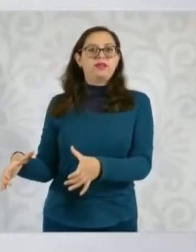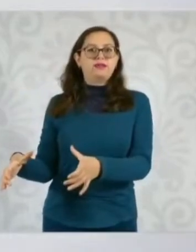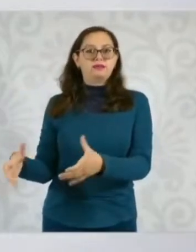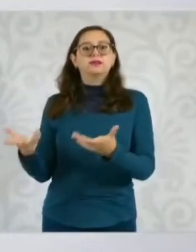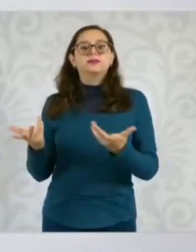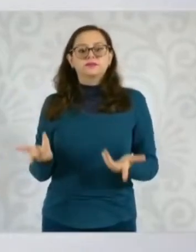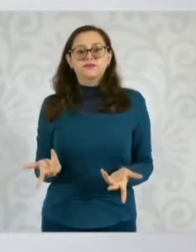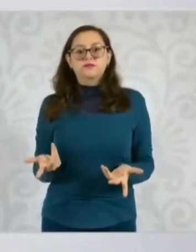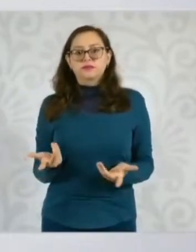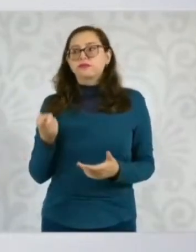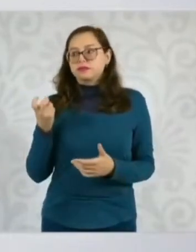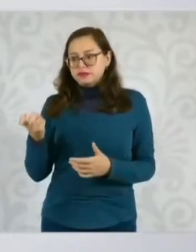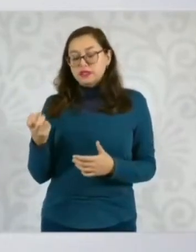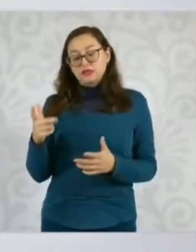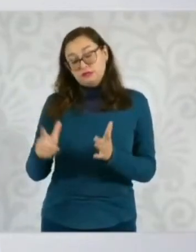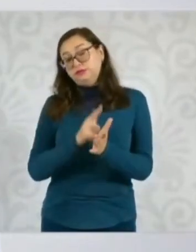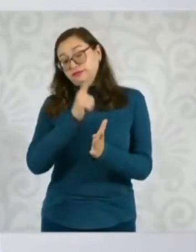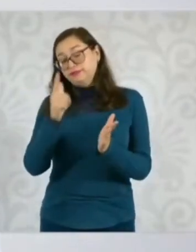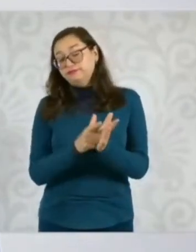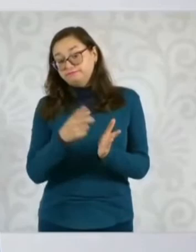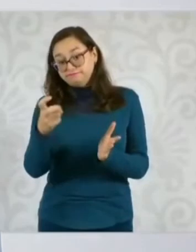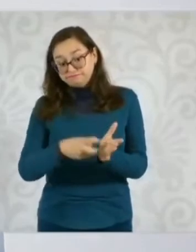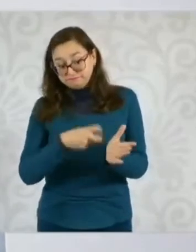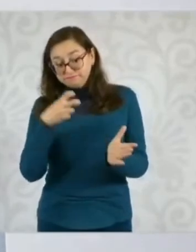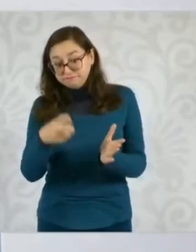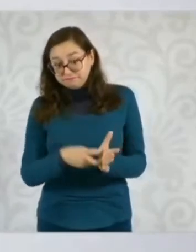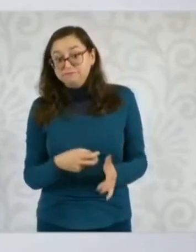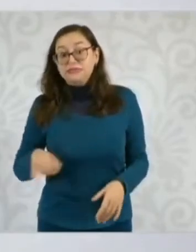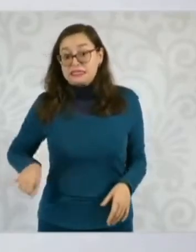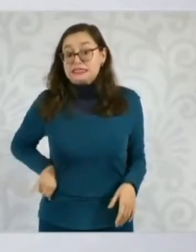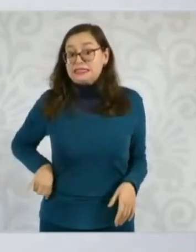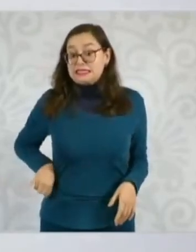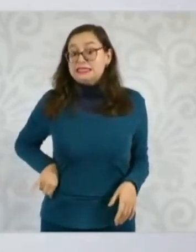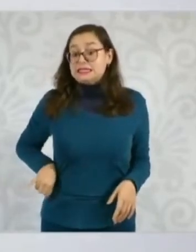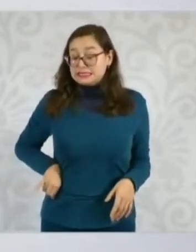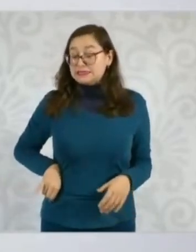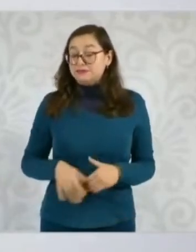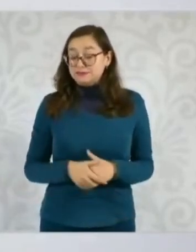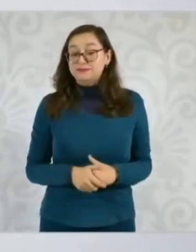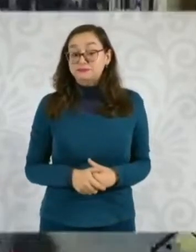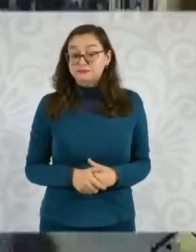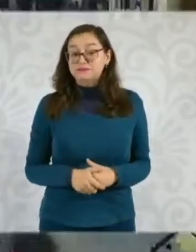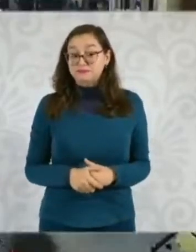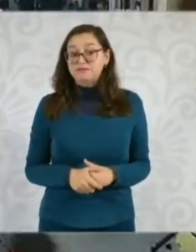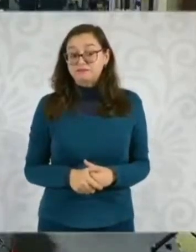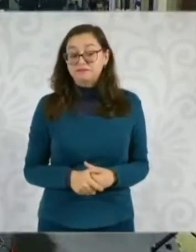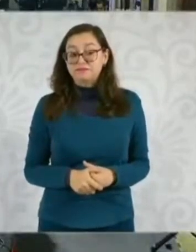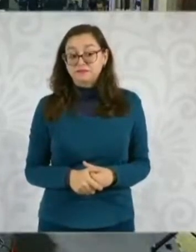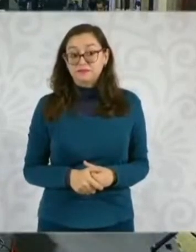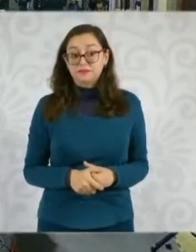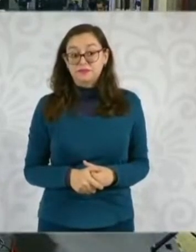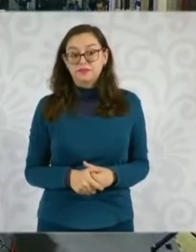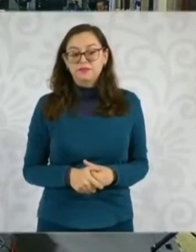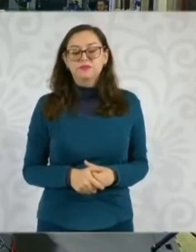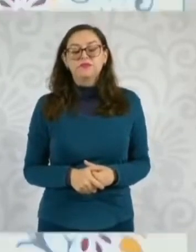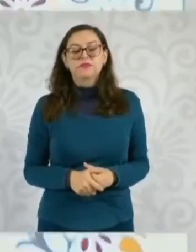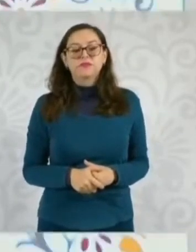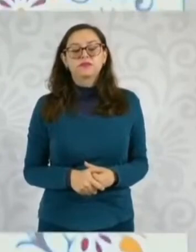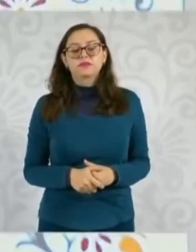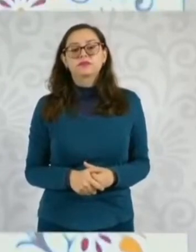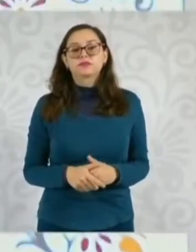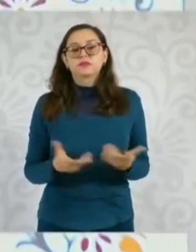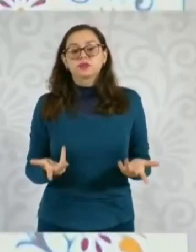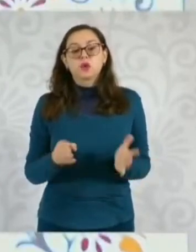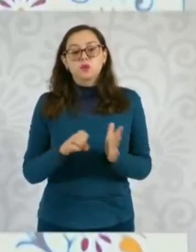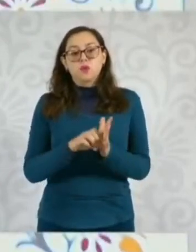otras propiedades. Es interesante el caso de lo que se aprobó. Por ejemplo, el regreso de la tierra